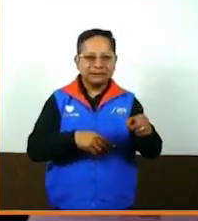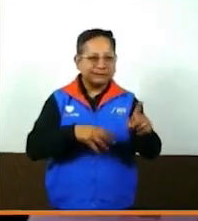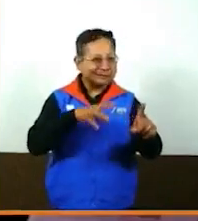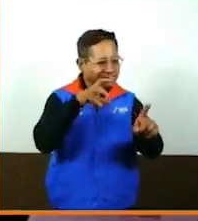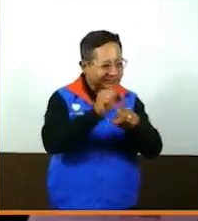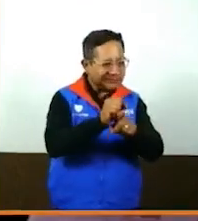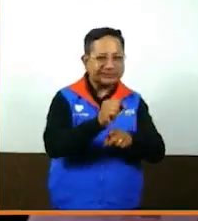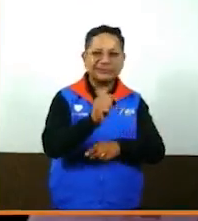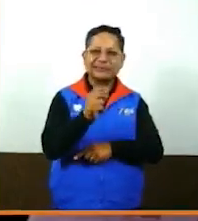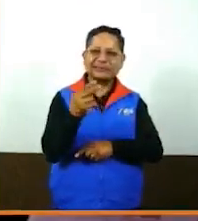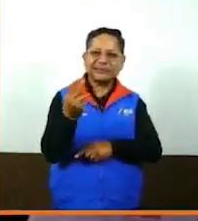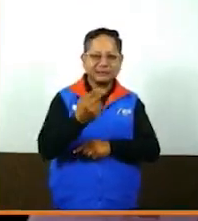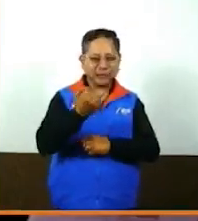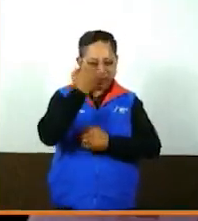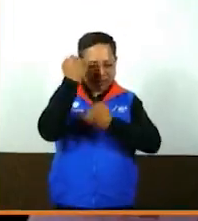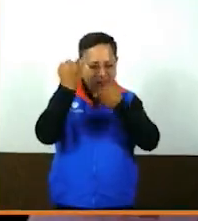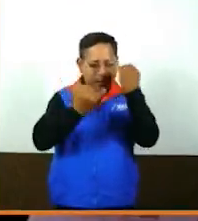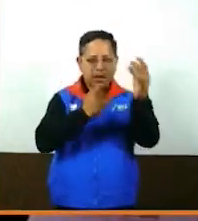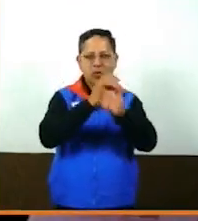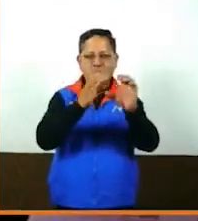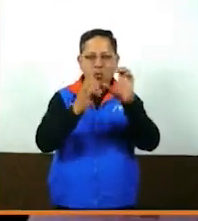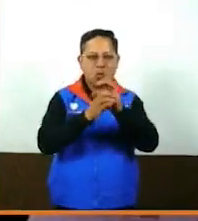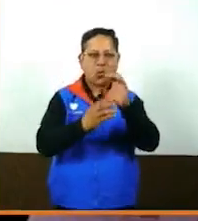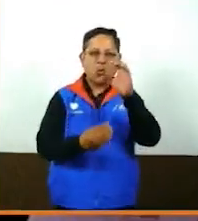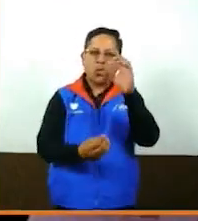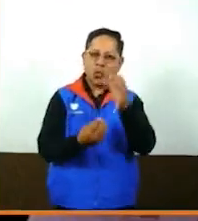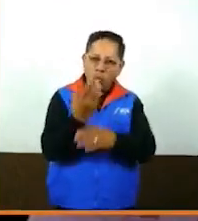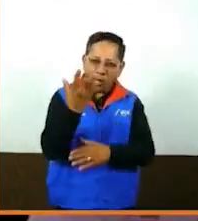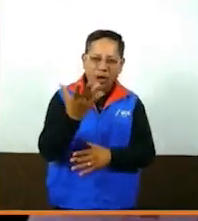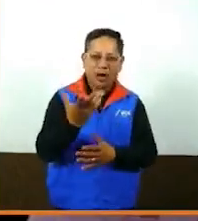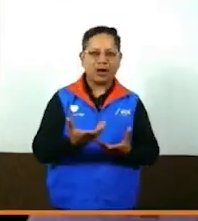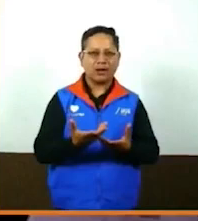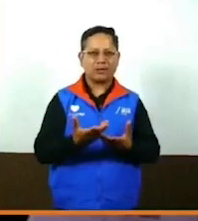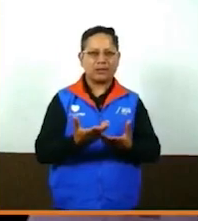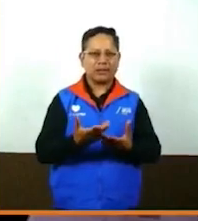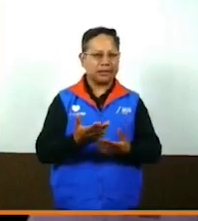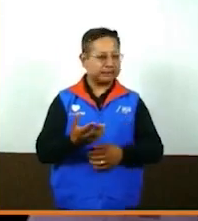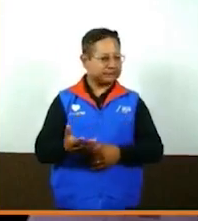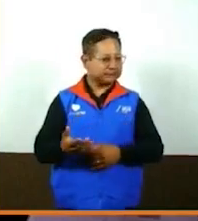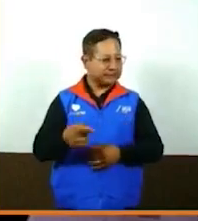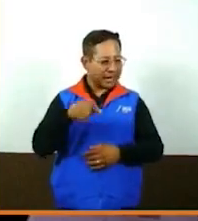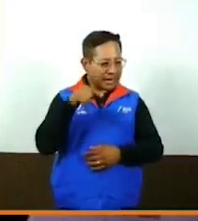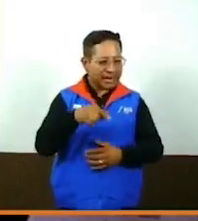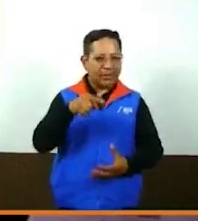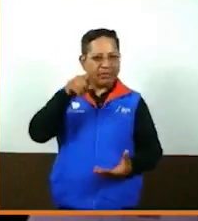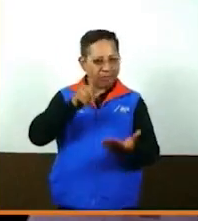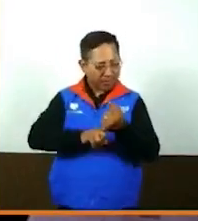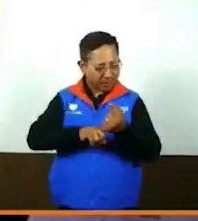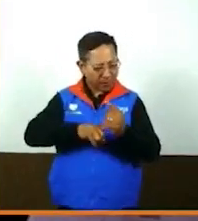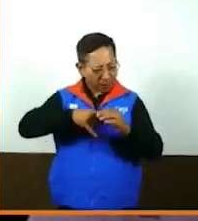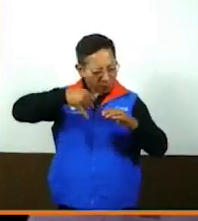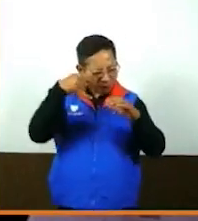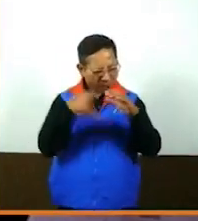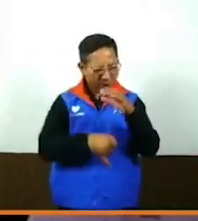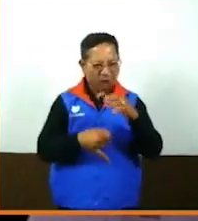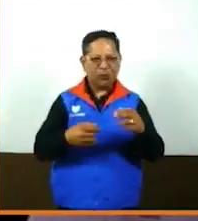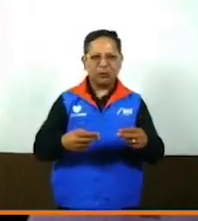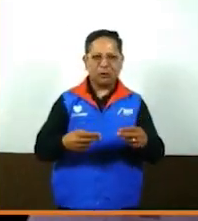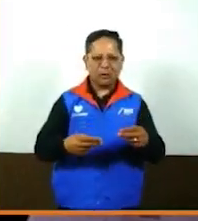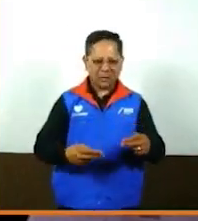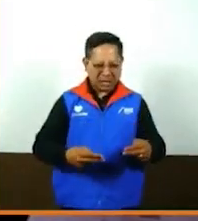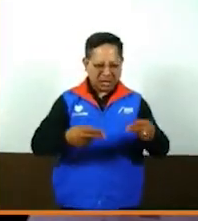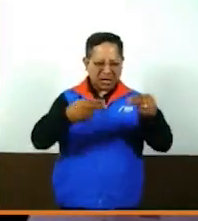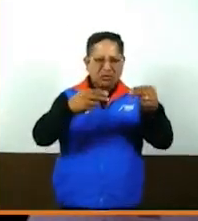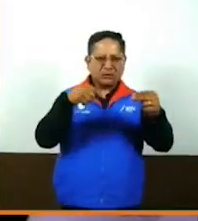carrera. Si no tenemos a la sustentabilidad en el corazón del negocio, vamos a perder. Se